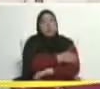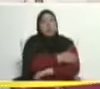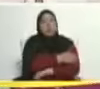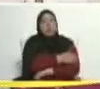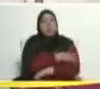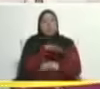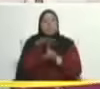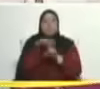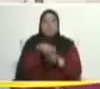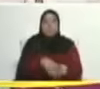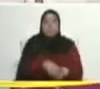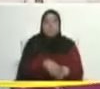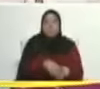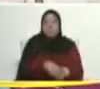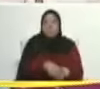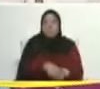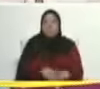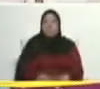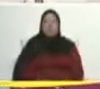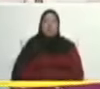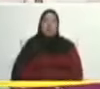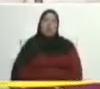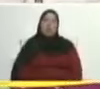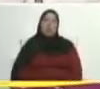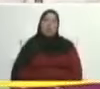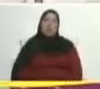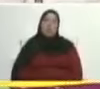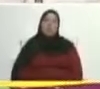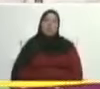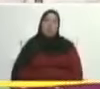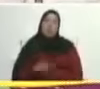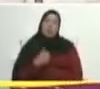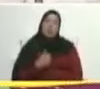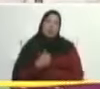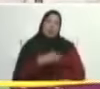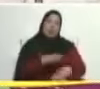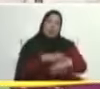eso yo he dicho, se lo digo a nuestro pueblo,